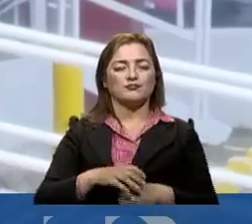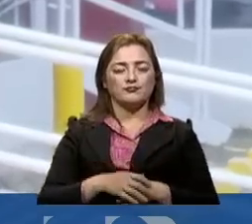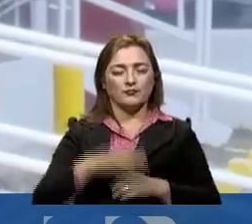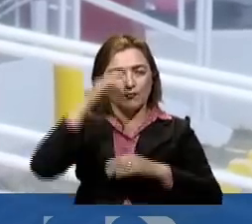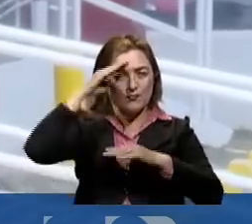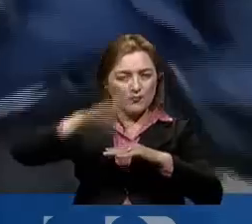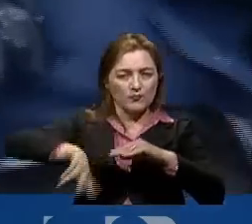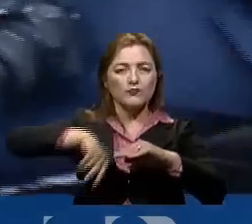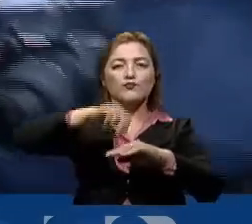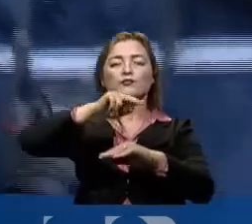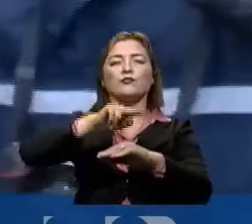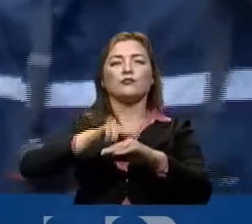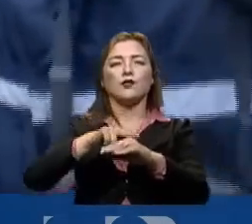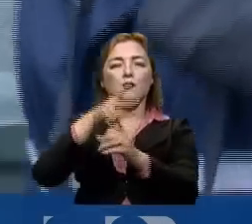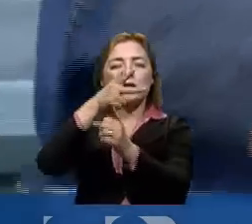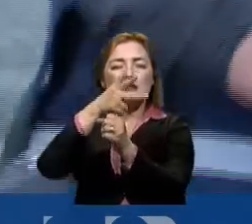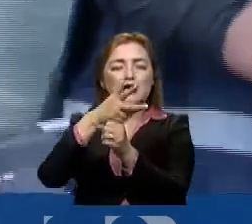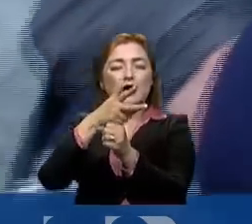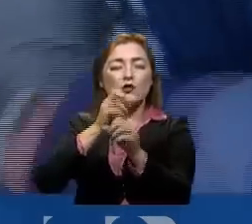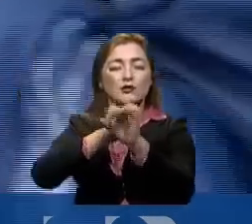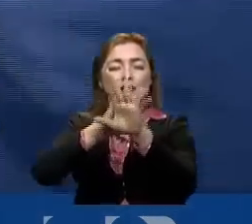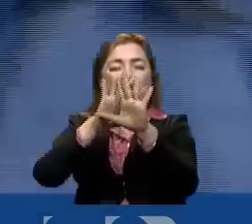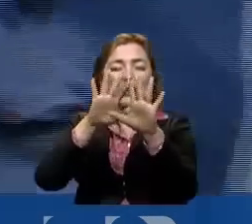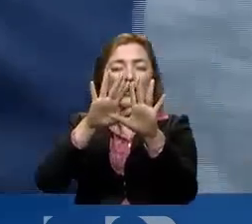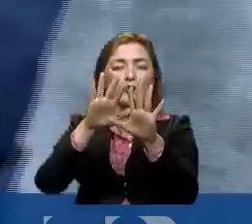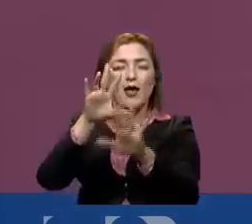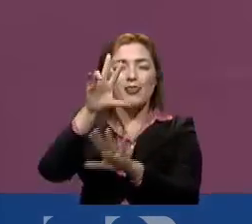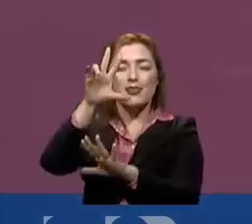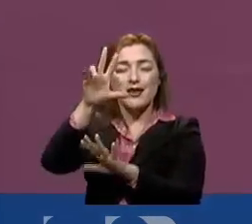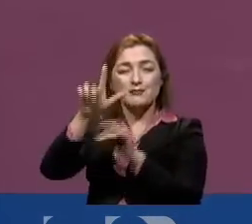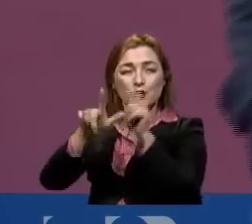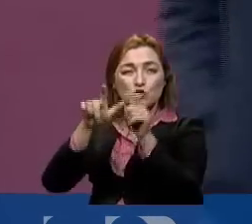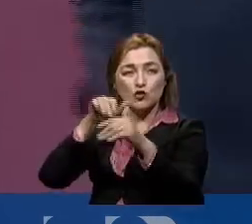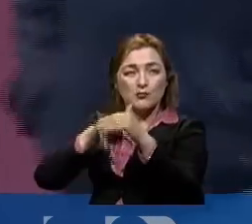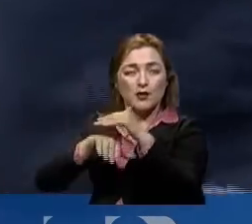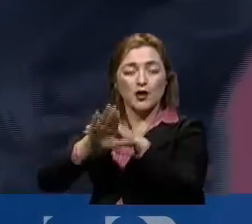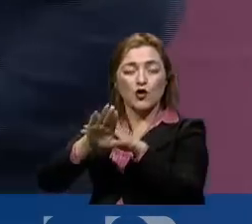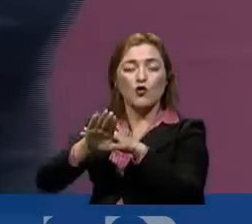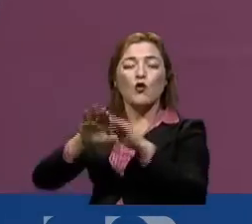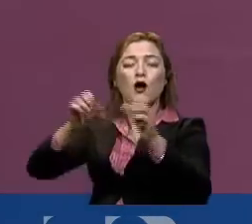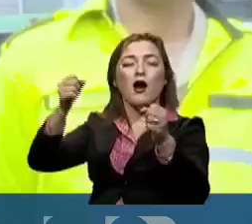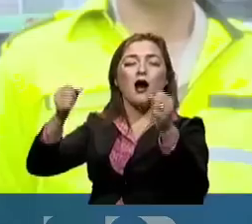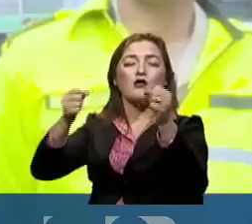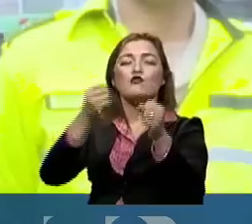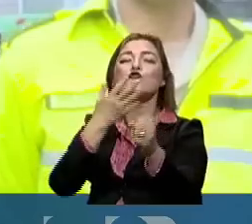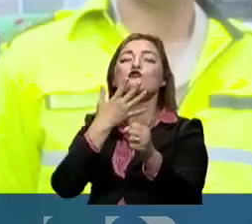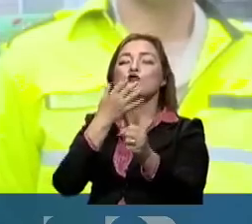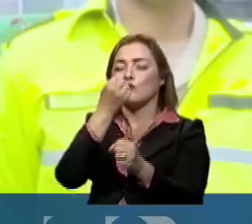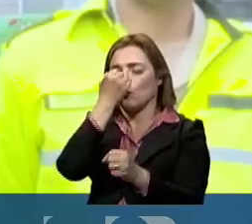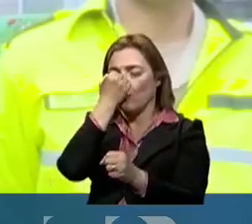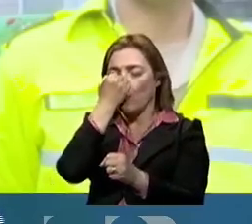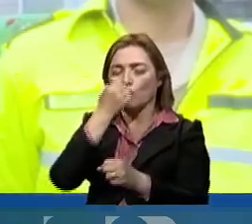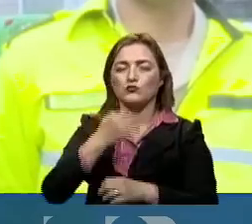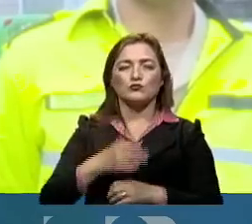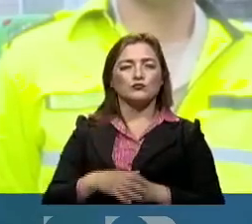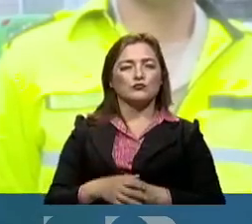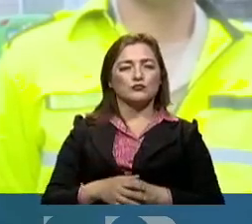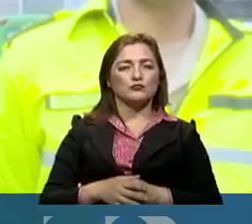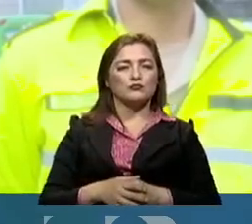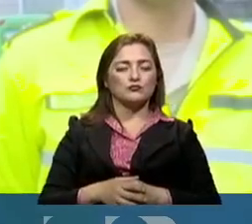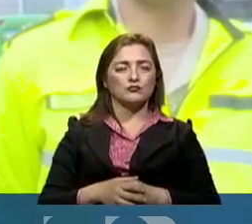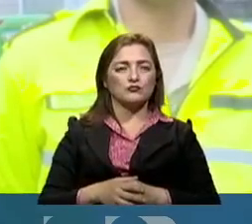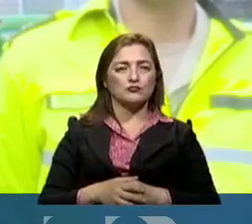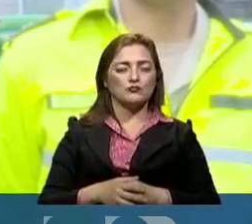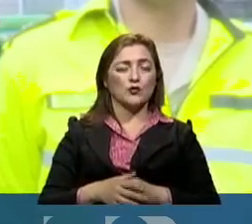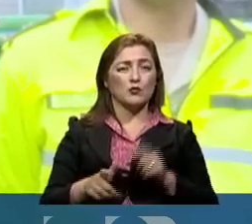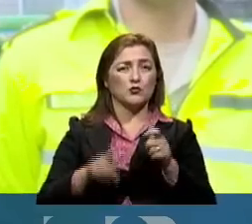la Policía Nacional, en videos quedó registrado la actuación de tres personas que se movilizaban en un carro rojo. En el cual del interior del vehículo se